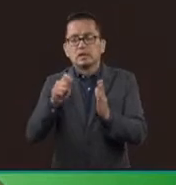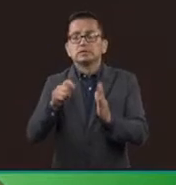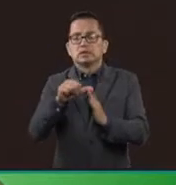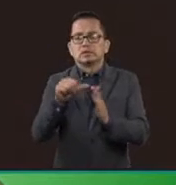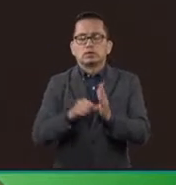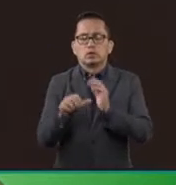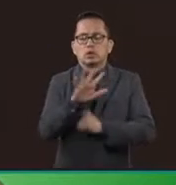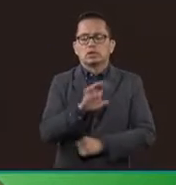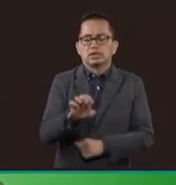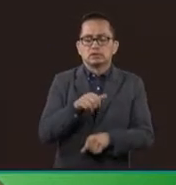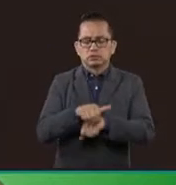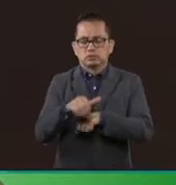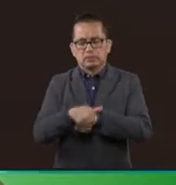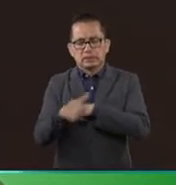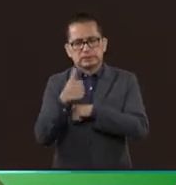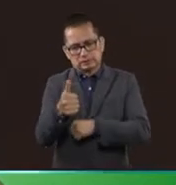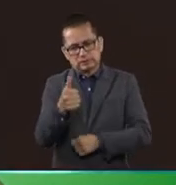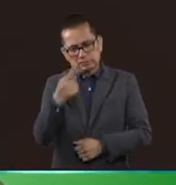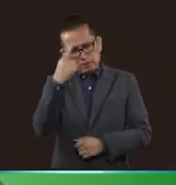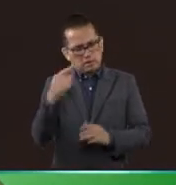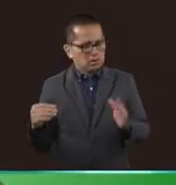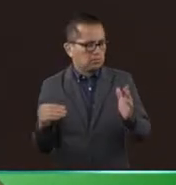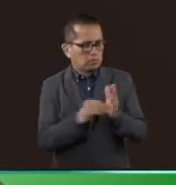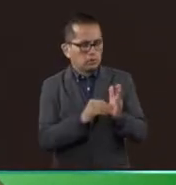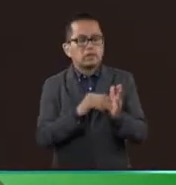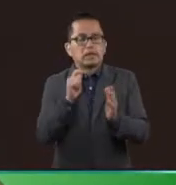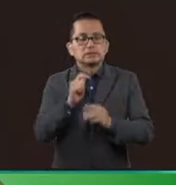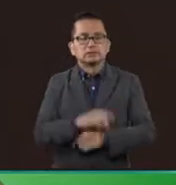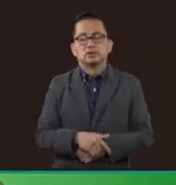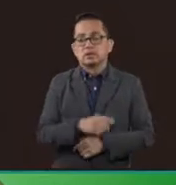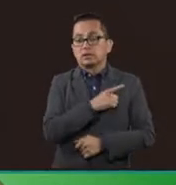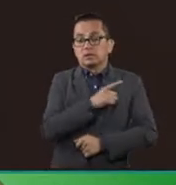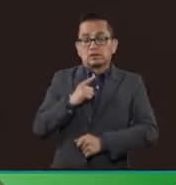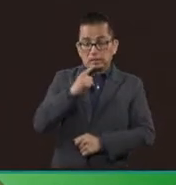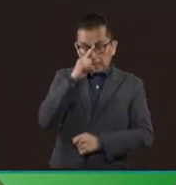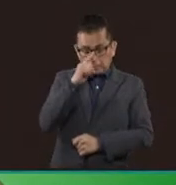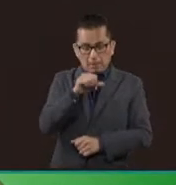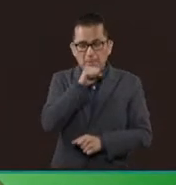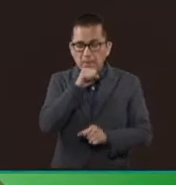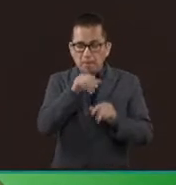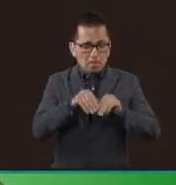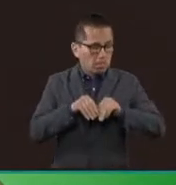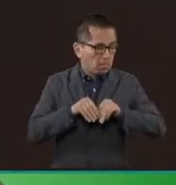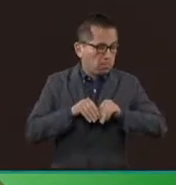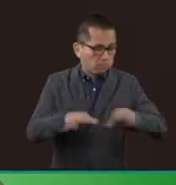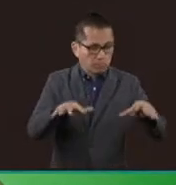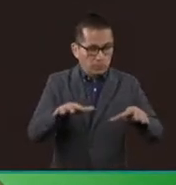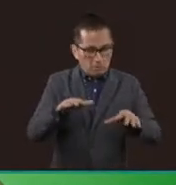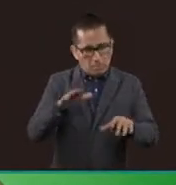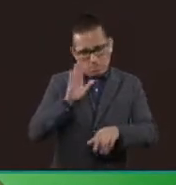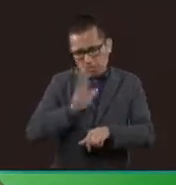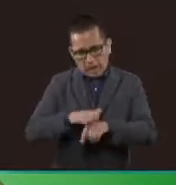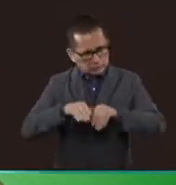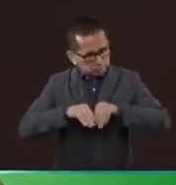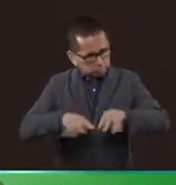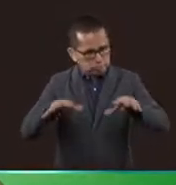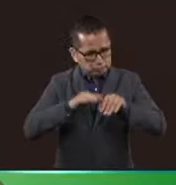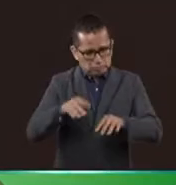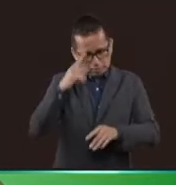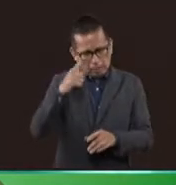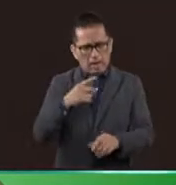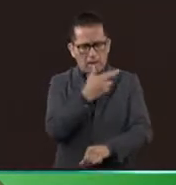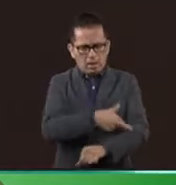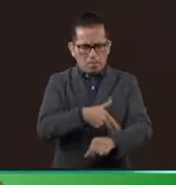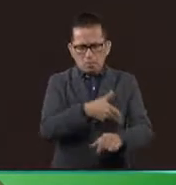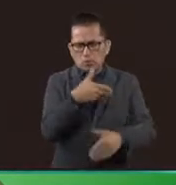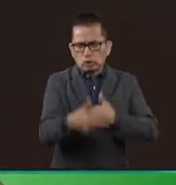6 en la que se busca establecer el principio de máxima publicidad en todas las etapas del